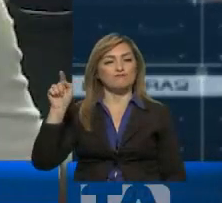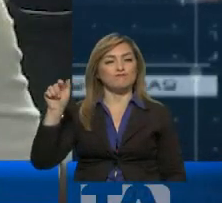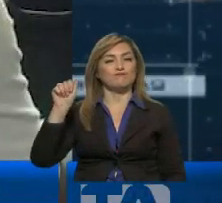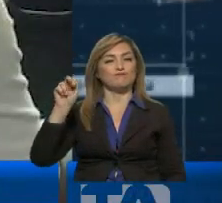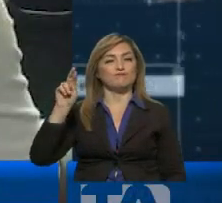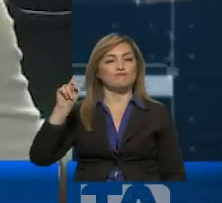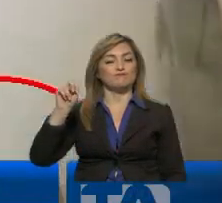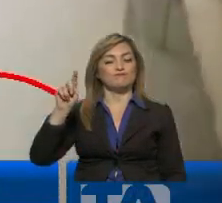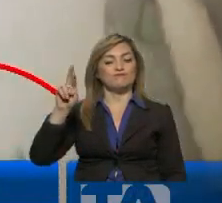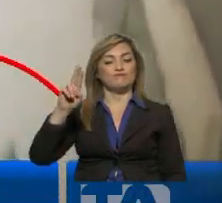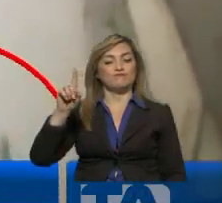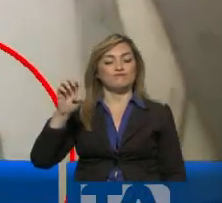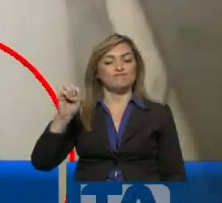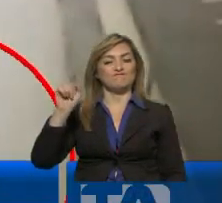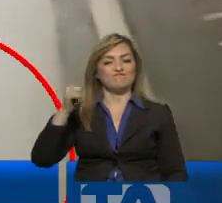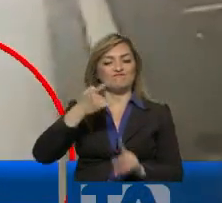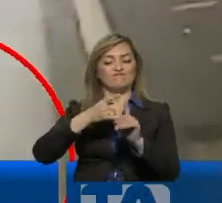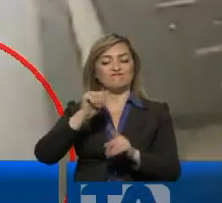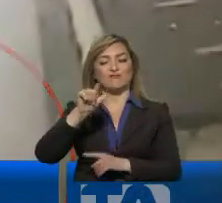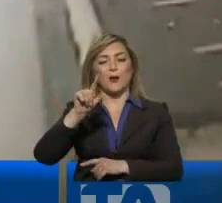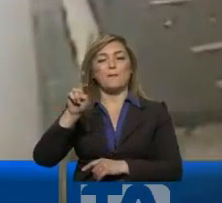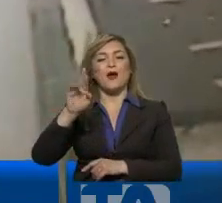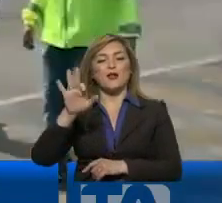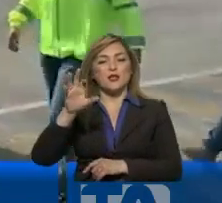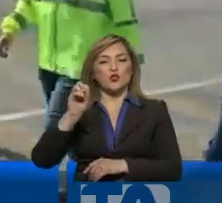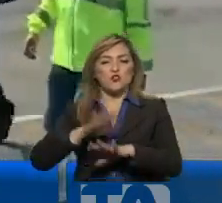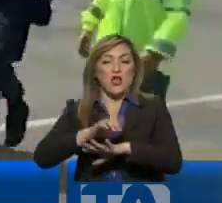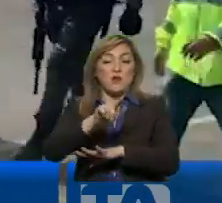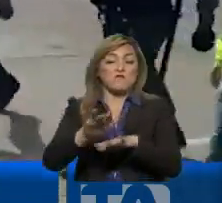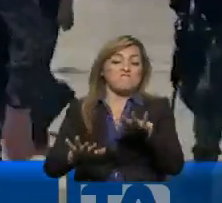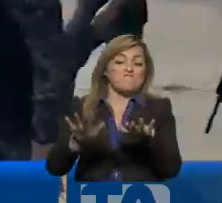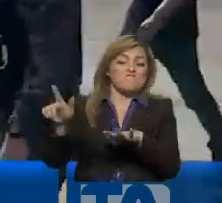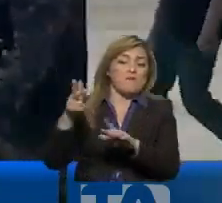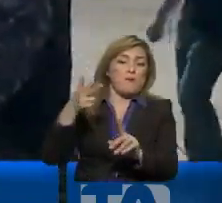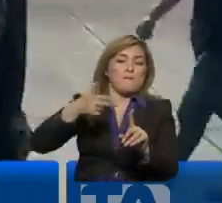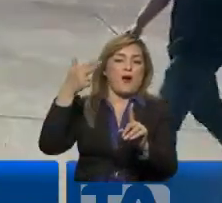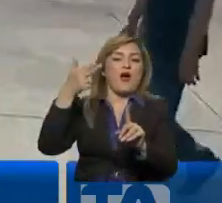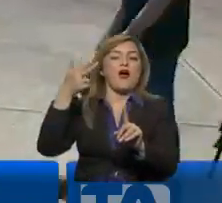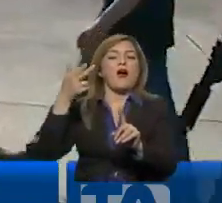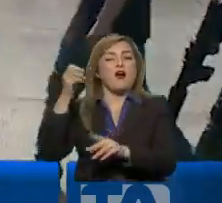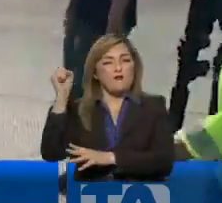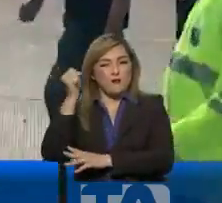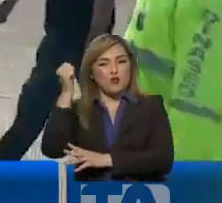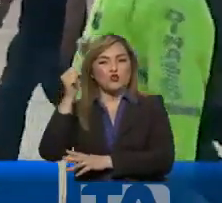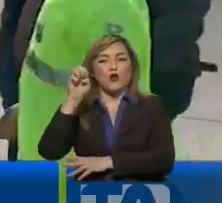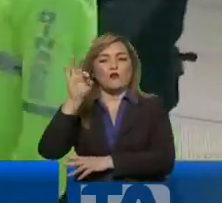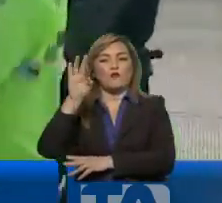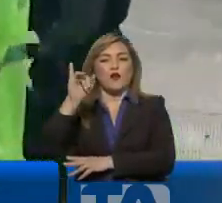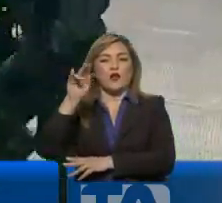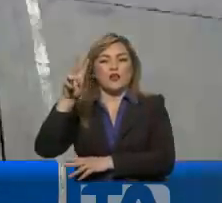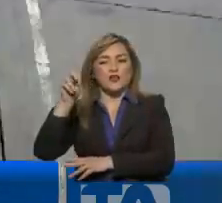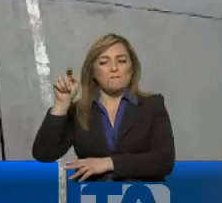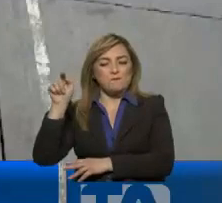involucrado en el asesinato del presentador de televisión Efraín Ruales. Fue detenido este miércoles en el sector de Lagarto, Río Verde, provincia